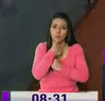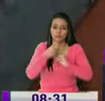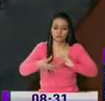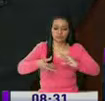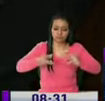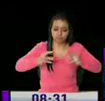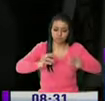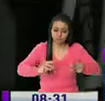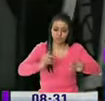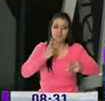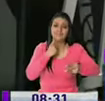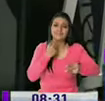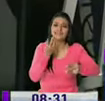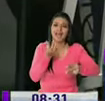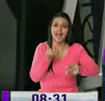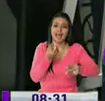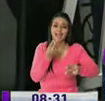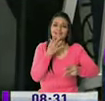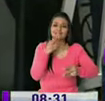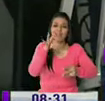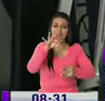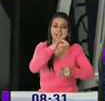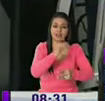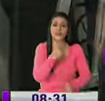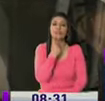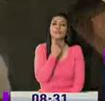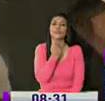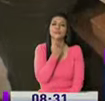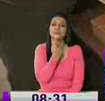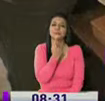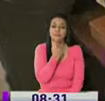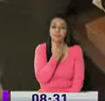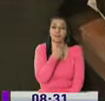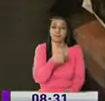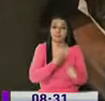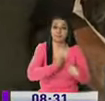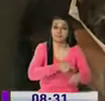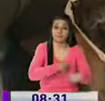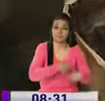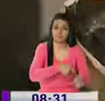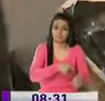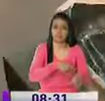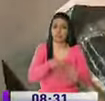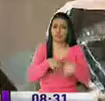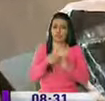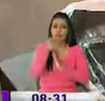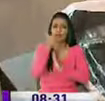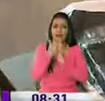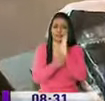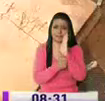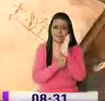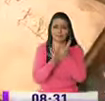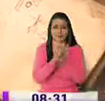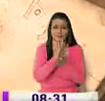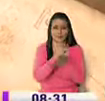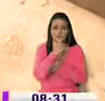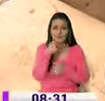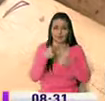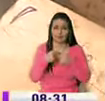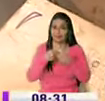y dulce. Encontrar aquí taller y escuela de artes y oficios de la escuela quiteña, donde